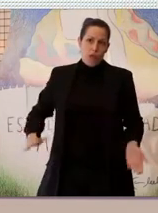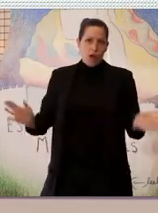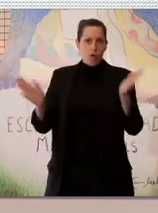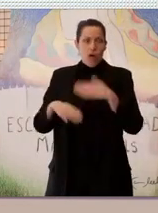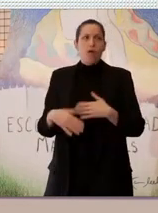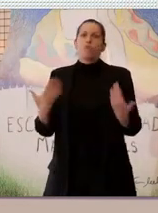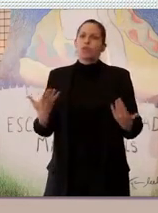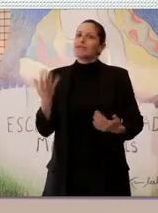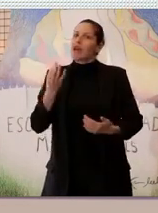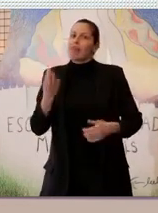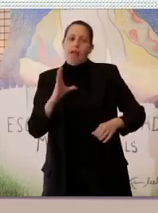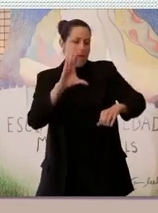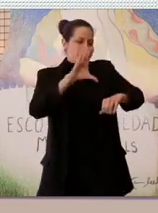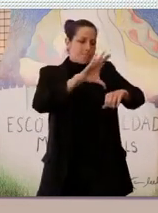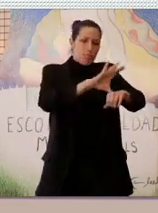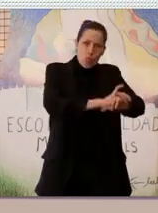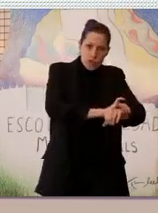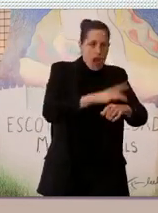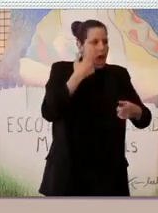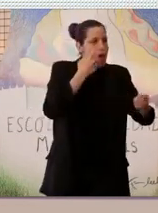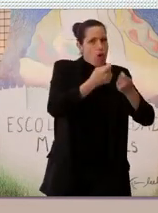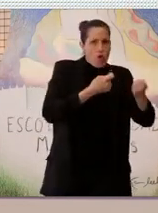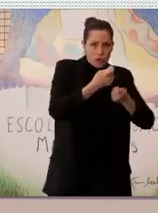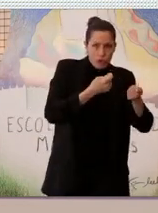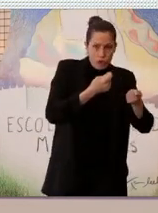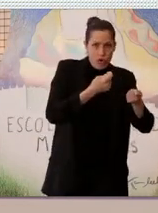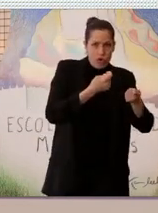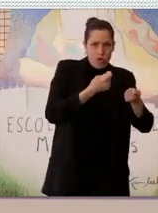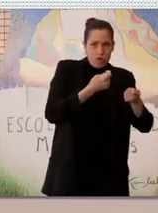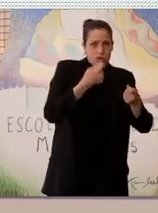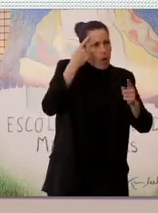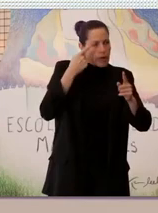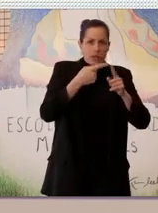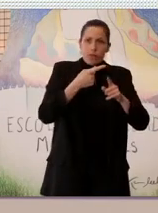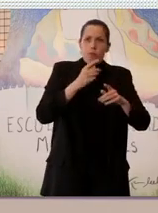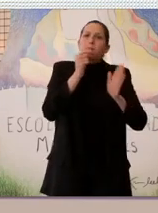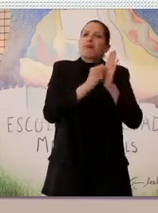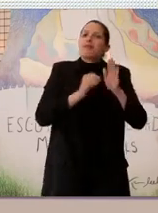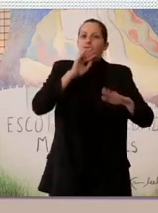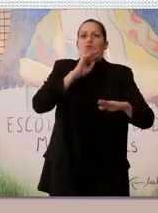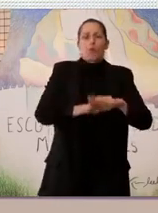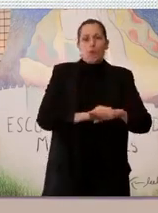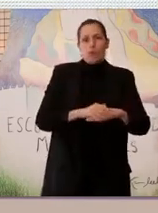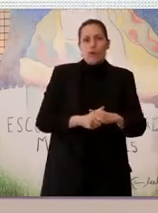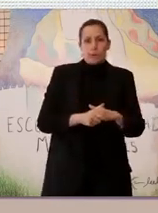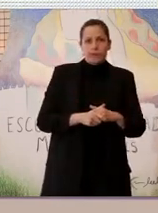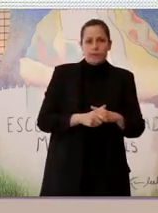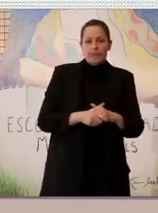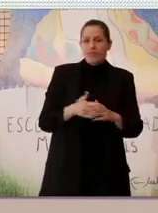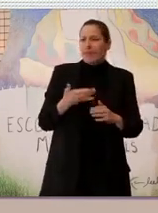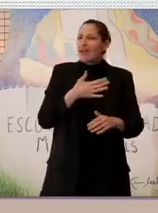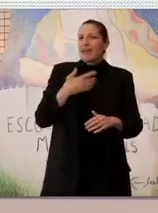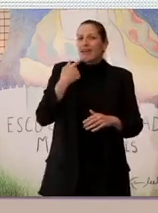el brazalete, la pulserita, para poder controlar la ejecución de esas medidas. Se trata de extremar al máximo la